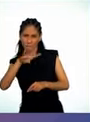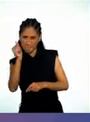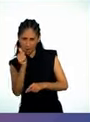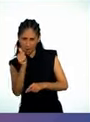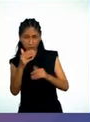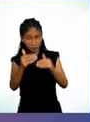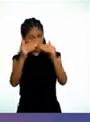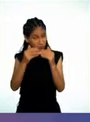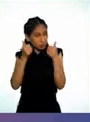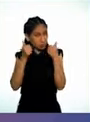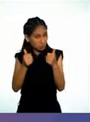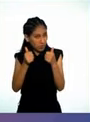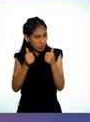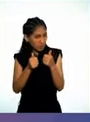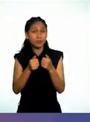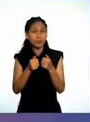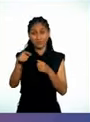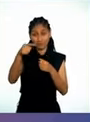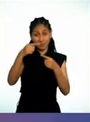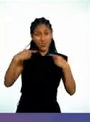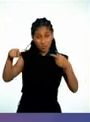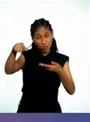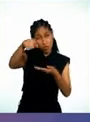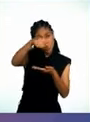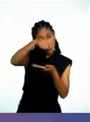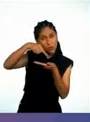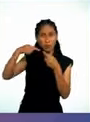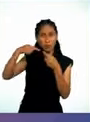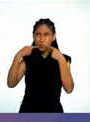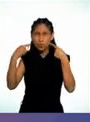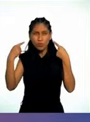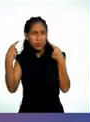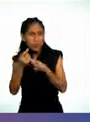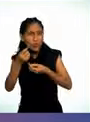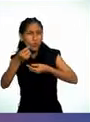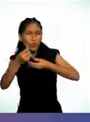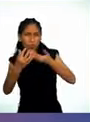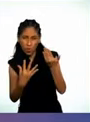excelente del arte textil day